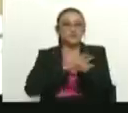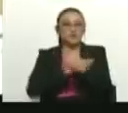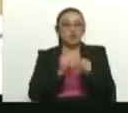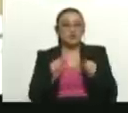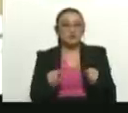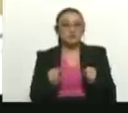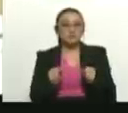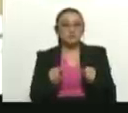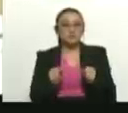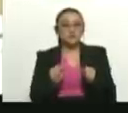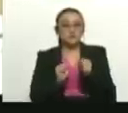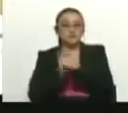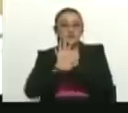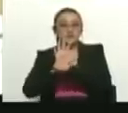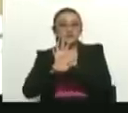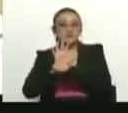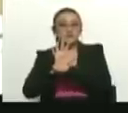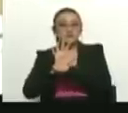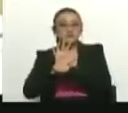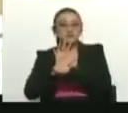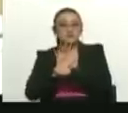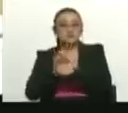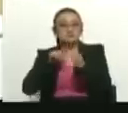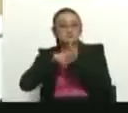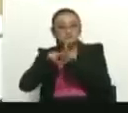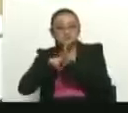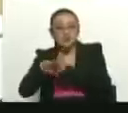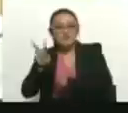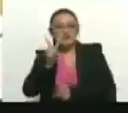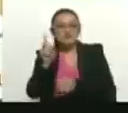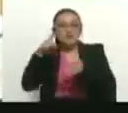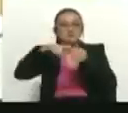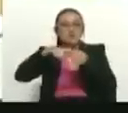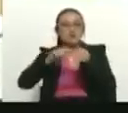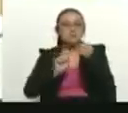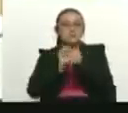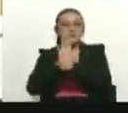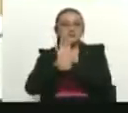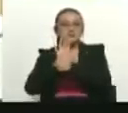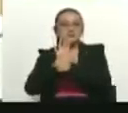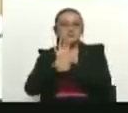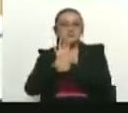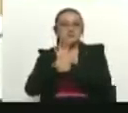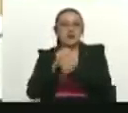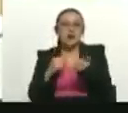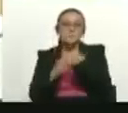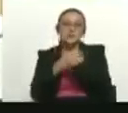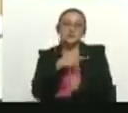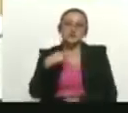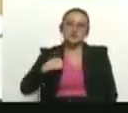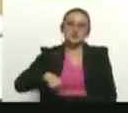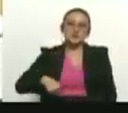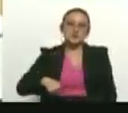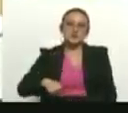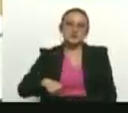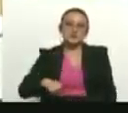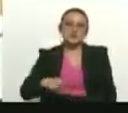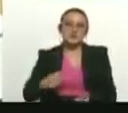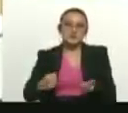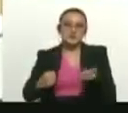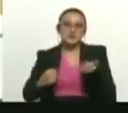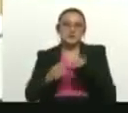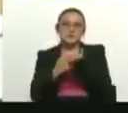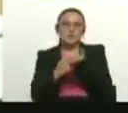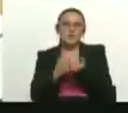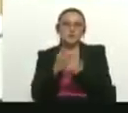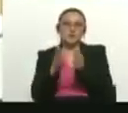fortalecer los BRICS, el ingreso de Venezuela a los BRICS, con el apoyo de China, con el apoyo